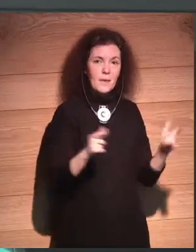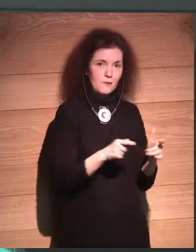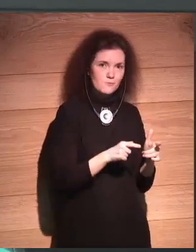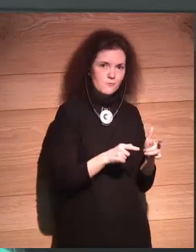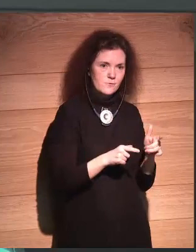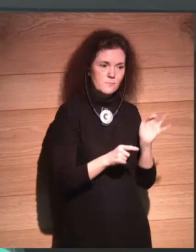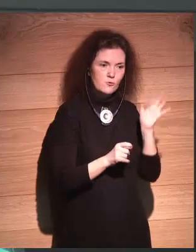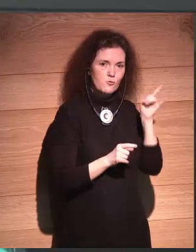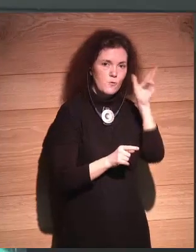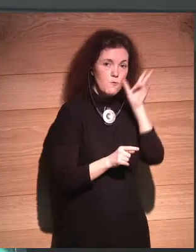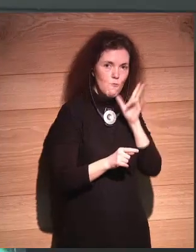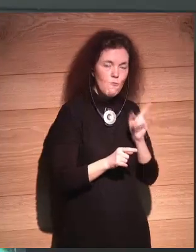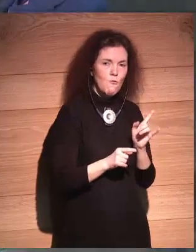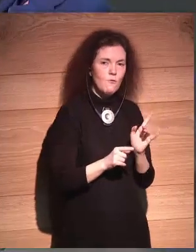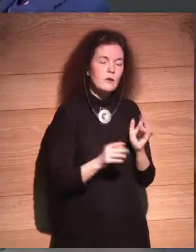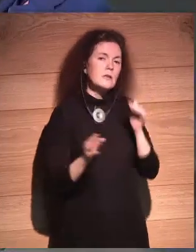Y yo creo también que